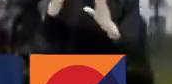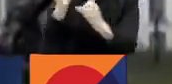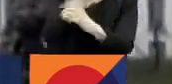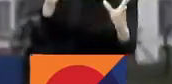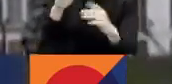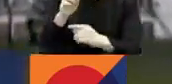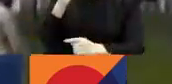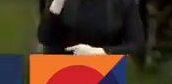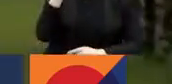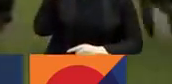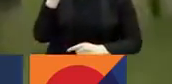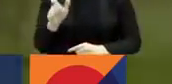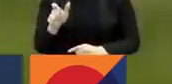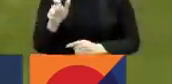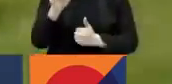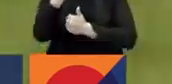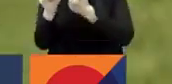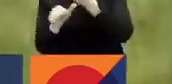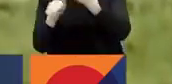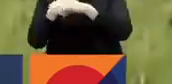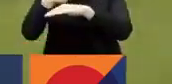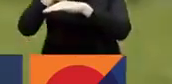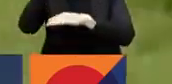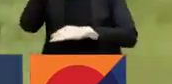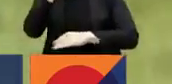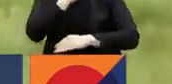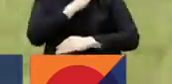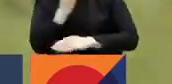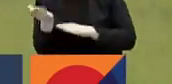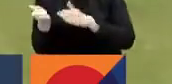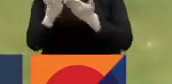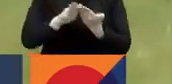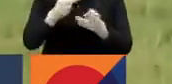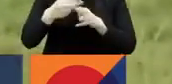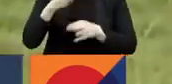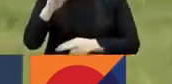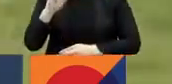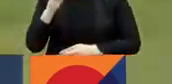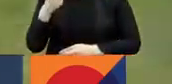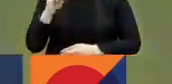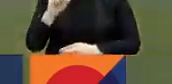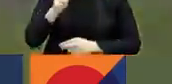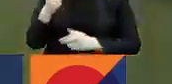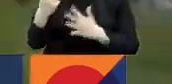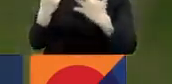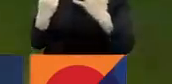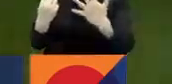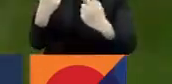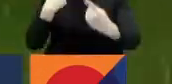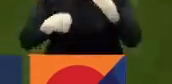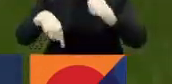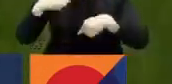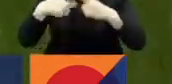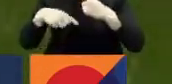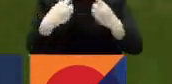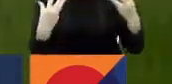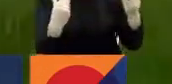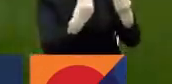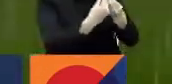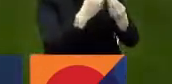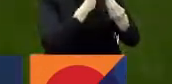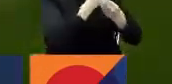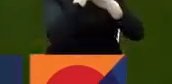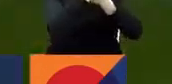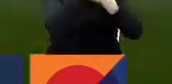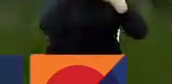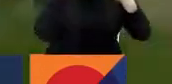del suboficial Diego Gómez y 7 heridos. El grupo Carlos Patiño es el mismo al que las autoridades señalan como responsable del secuestro